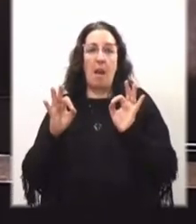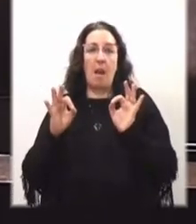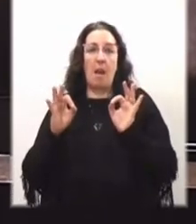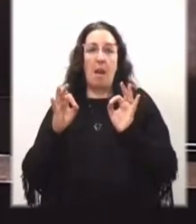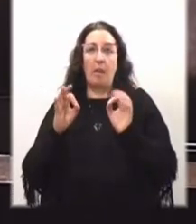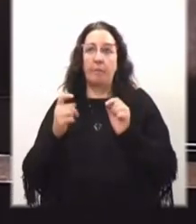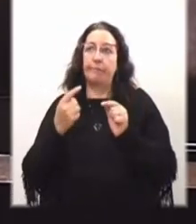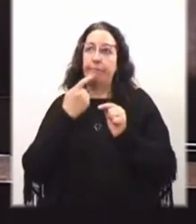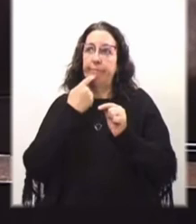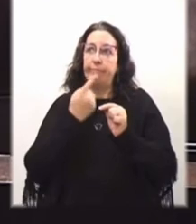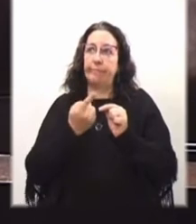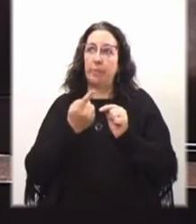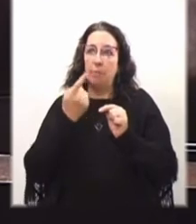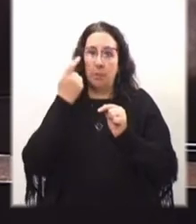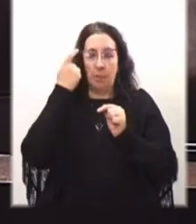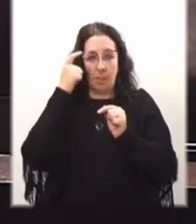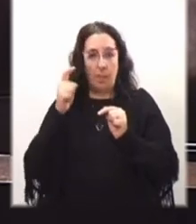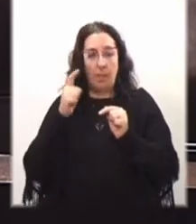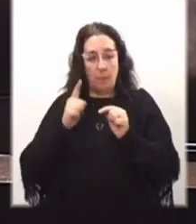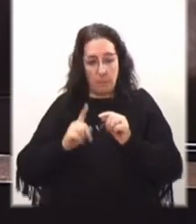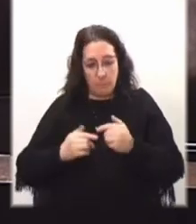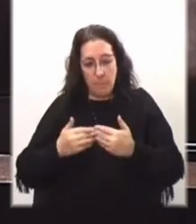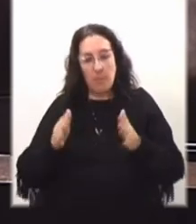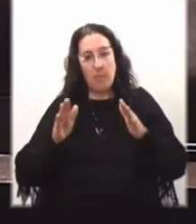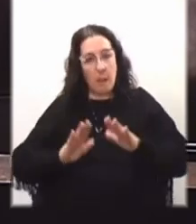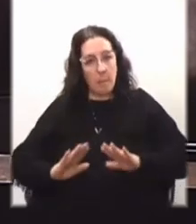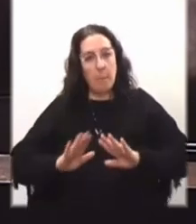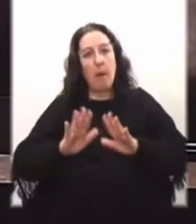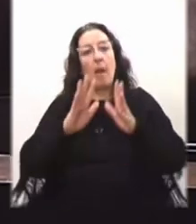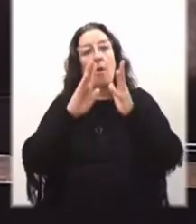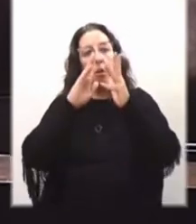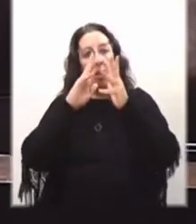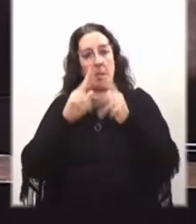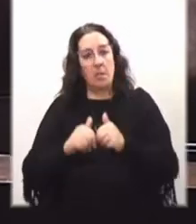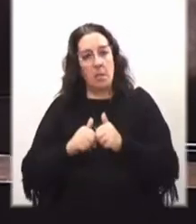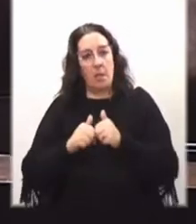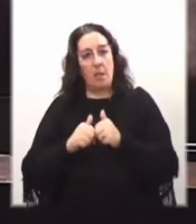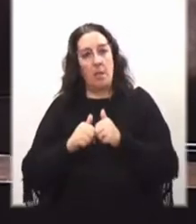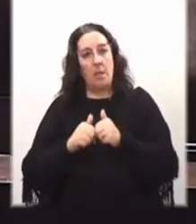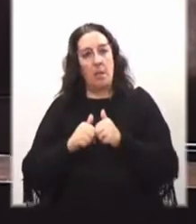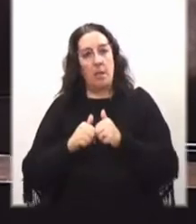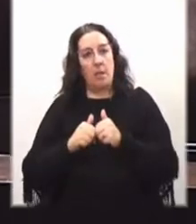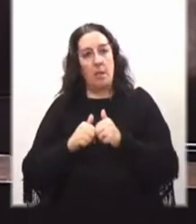idea, pero se empieza a preparar y a organizar con